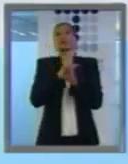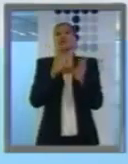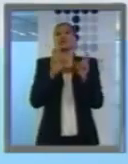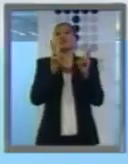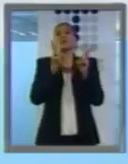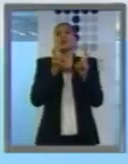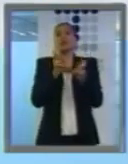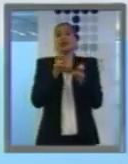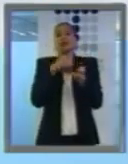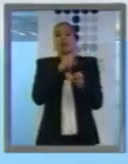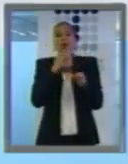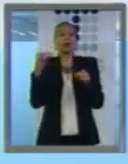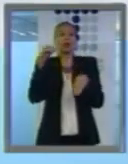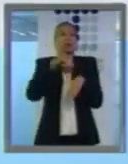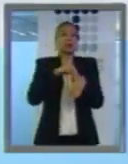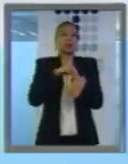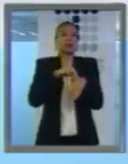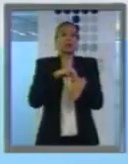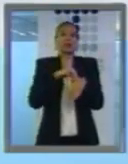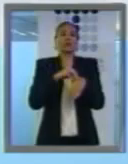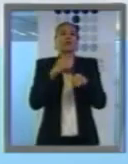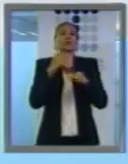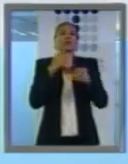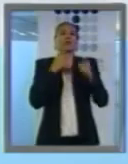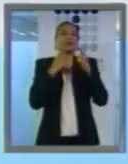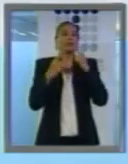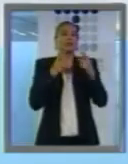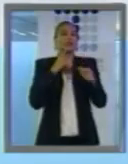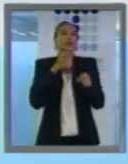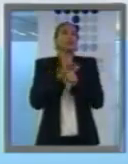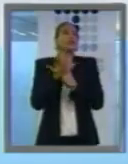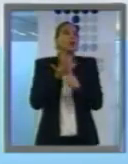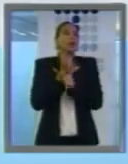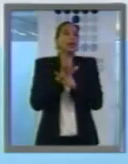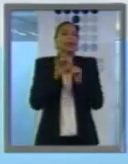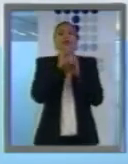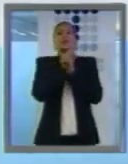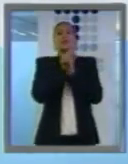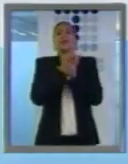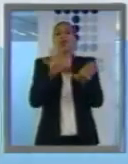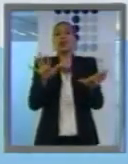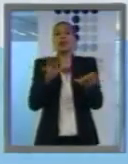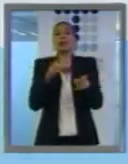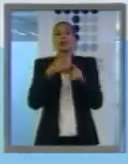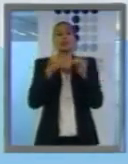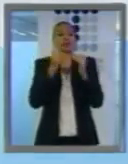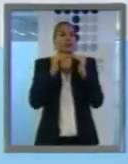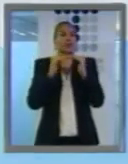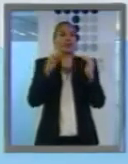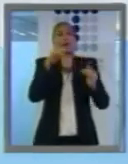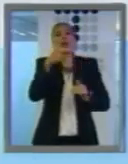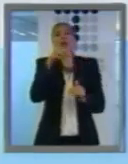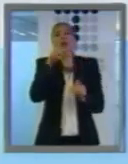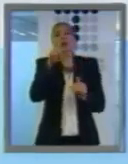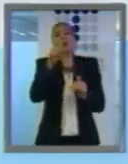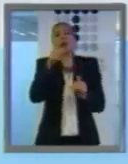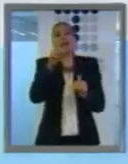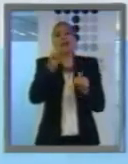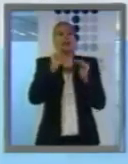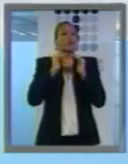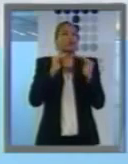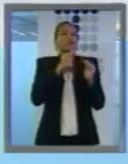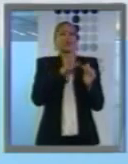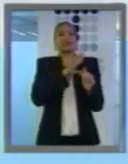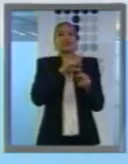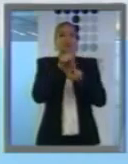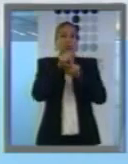que pondría yo en la mesa tiene que ver con la información homologada que tienen